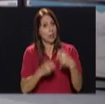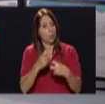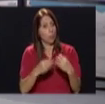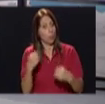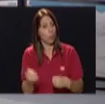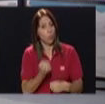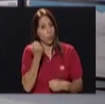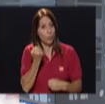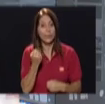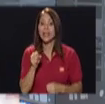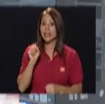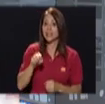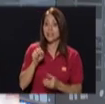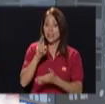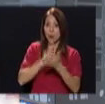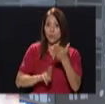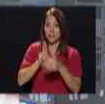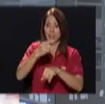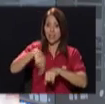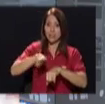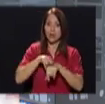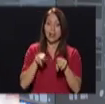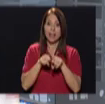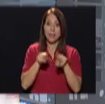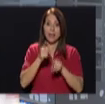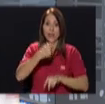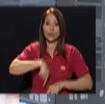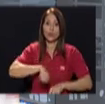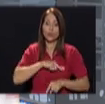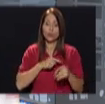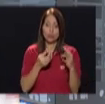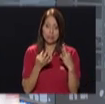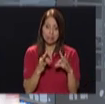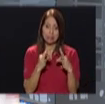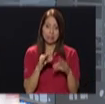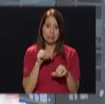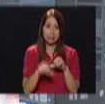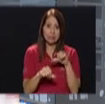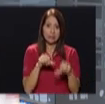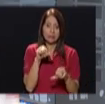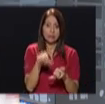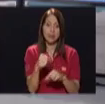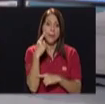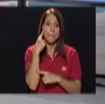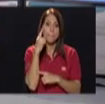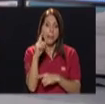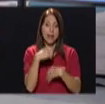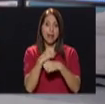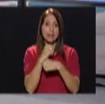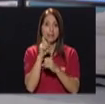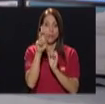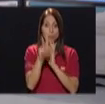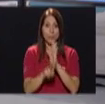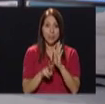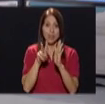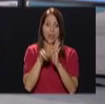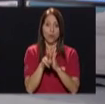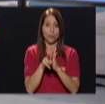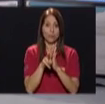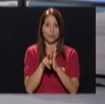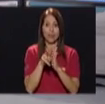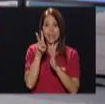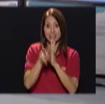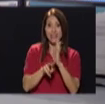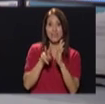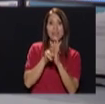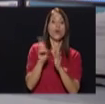metropolitana. Sí, desde la Universidad Nacional también estamos tratando de hacer un pequeño esfuerzo para que haya un video